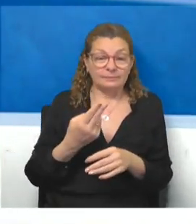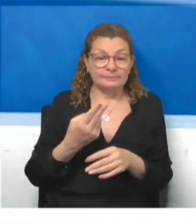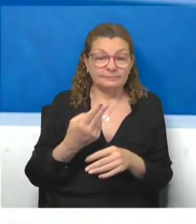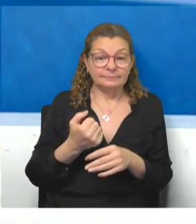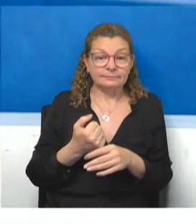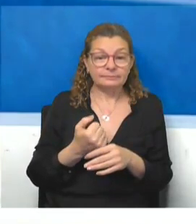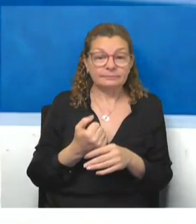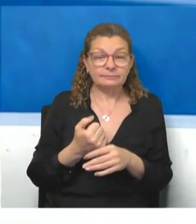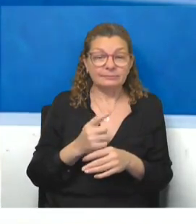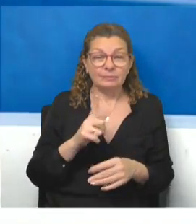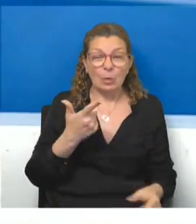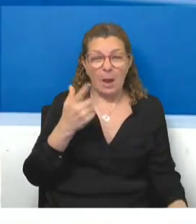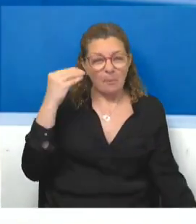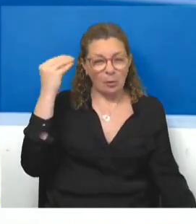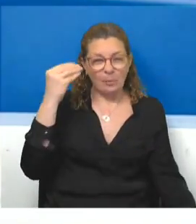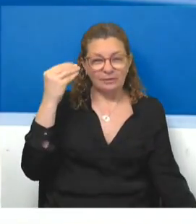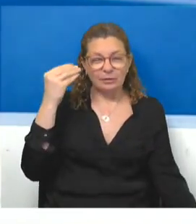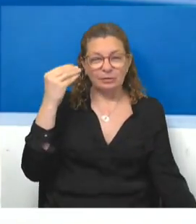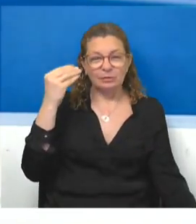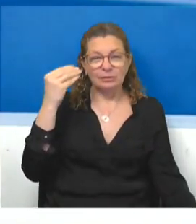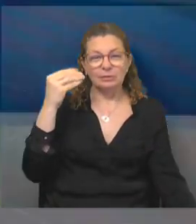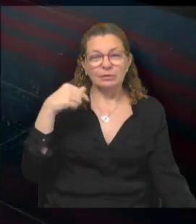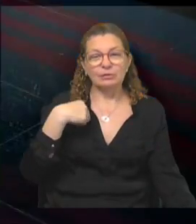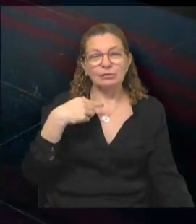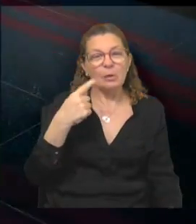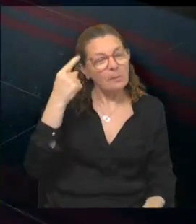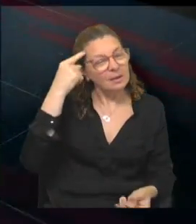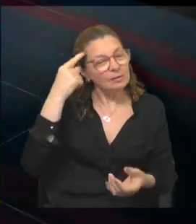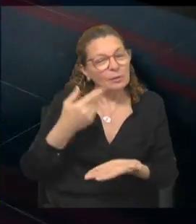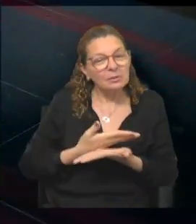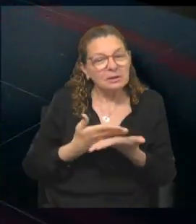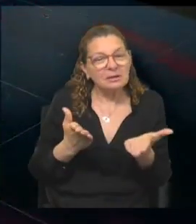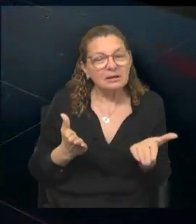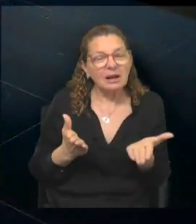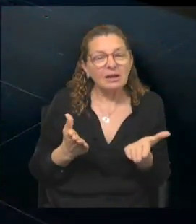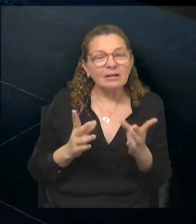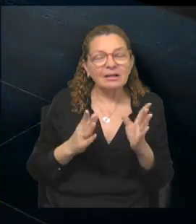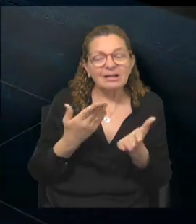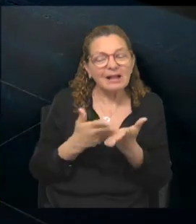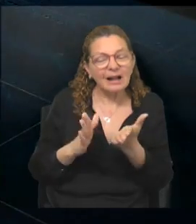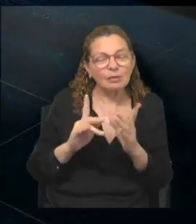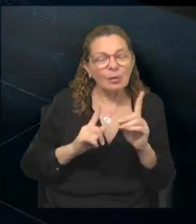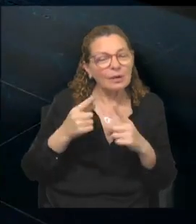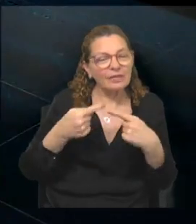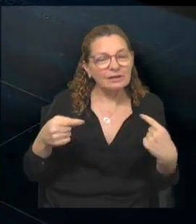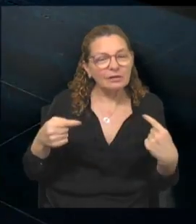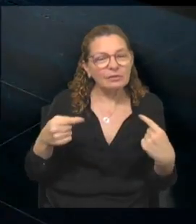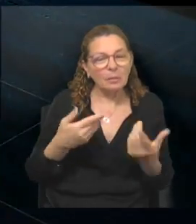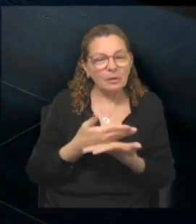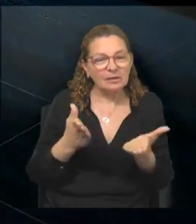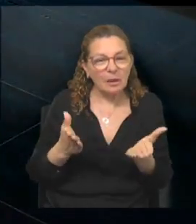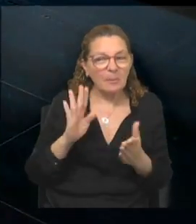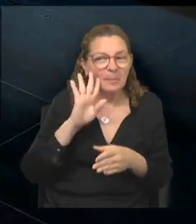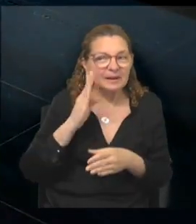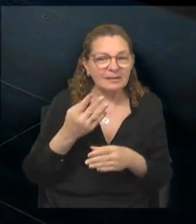país no hay preocupación yo creo que hay un escenario salvando algun algunas cosas hay un escenario muy